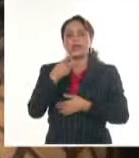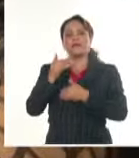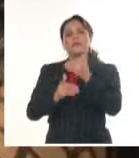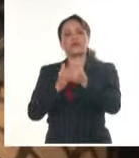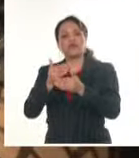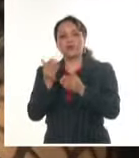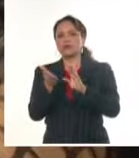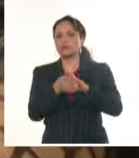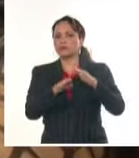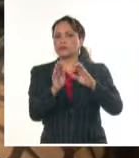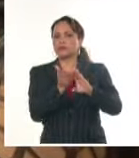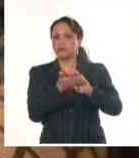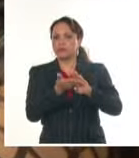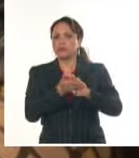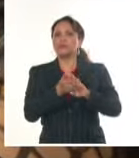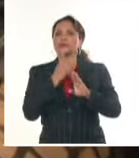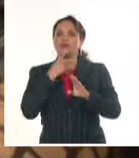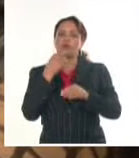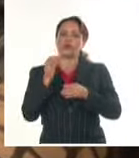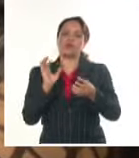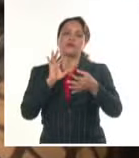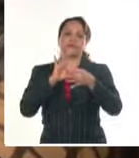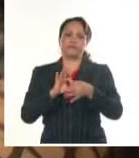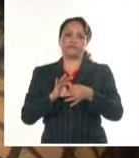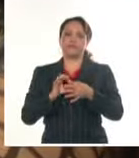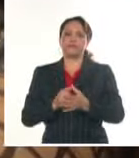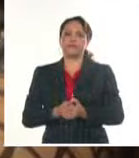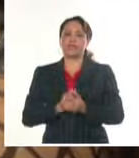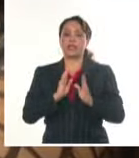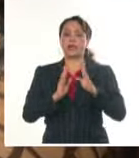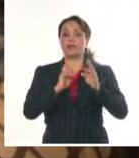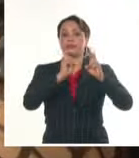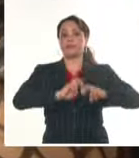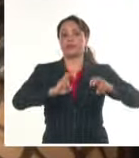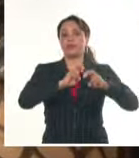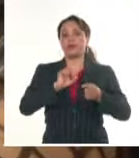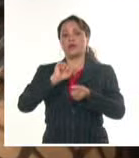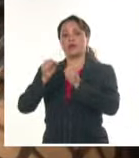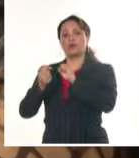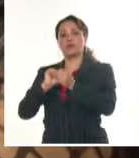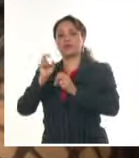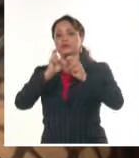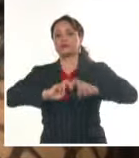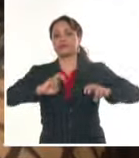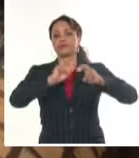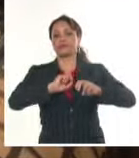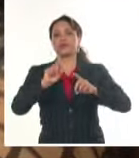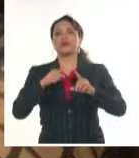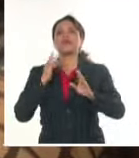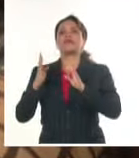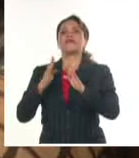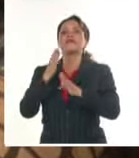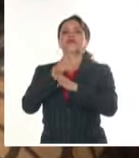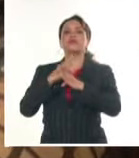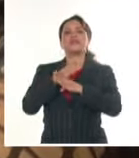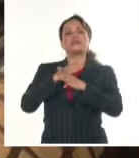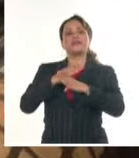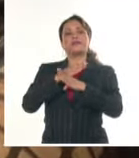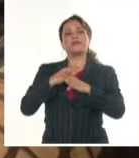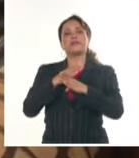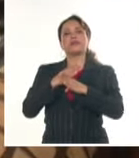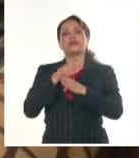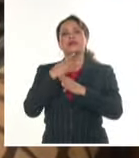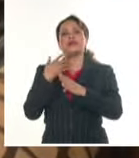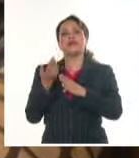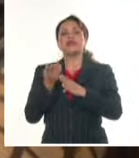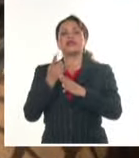que en cada fase del proceso corresponde. La fase investigativa, el control de la investigación y en la fase intermedia, la fase